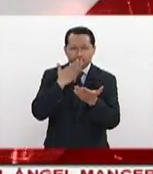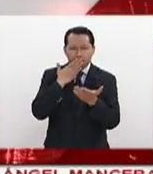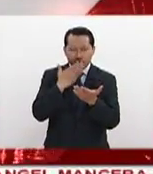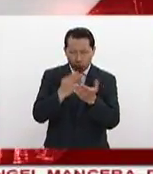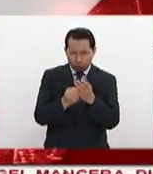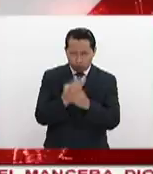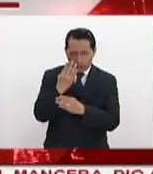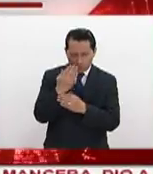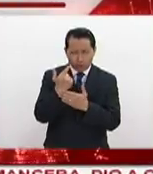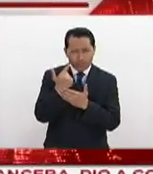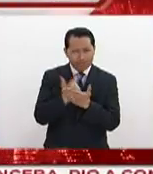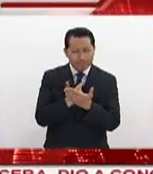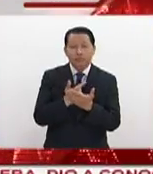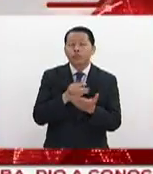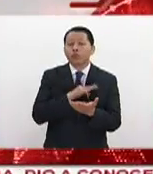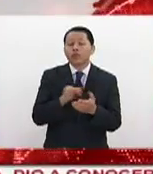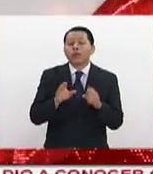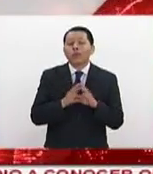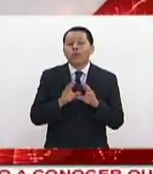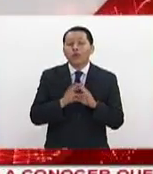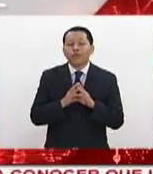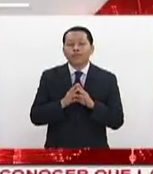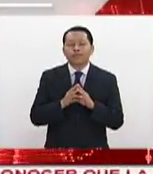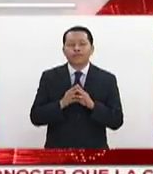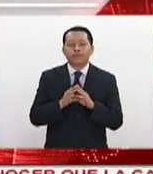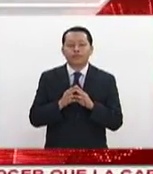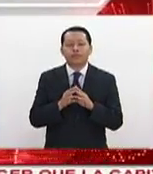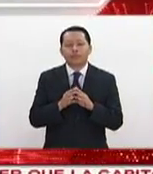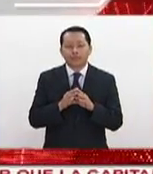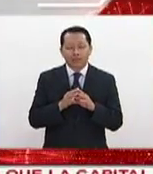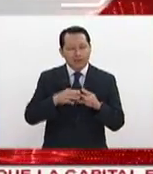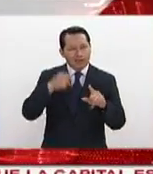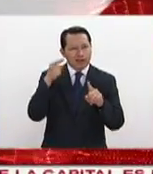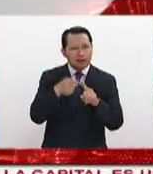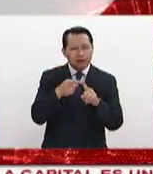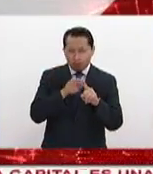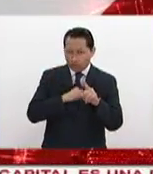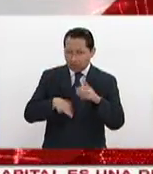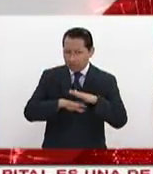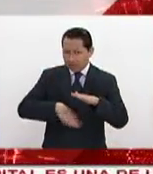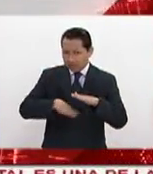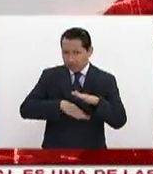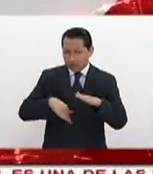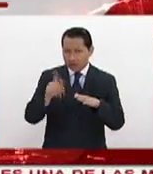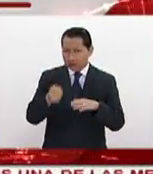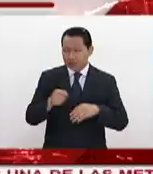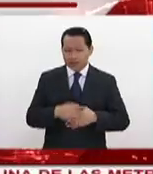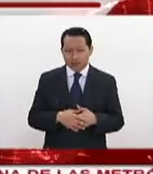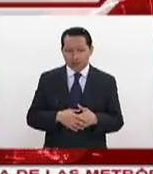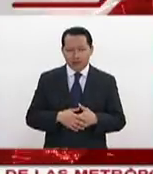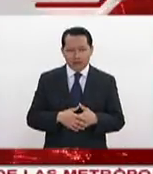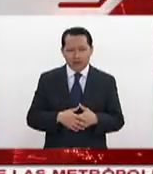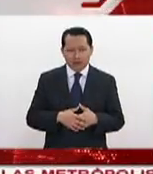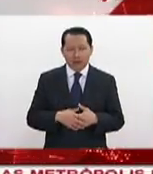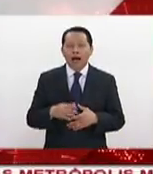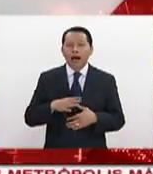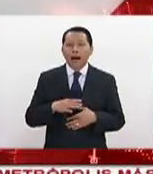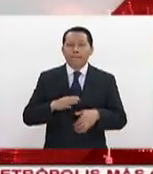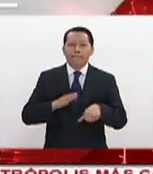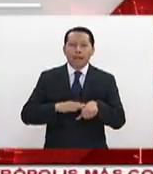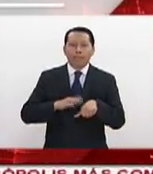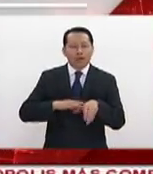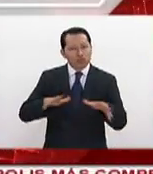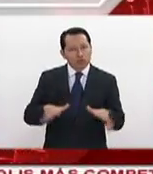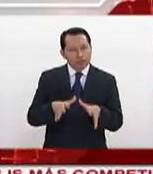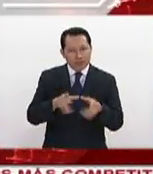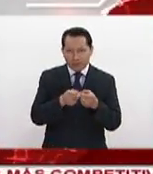que va a tener como puntos básicos el fomento